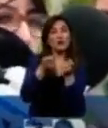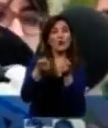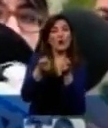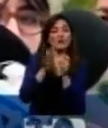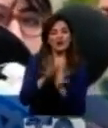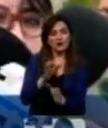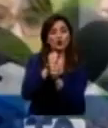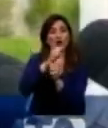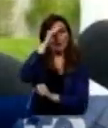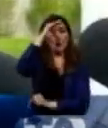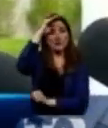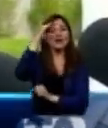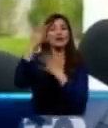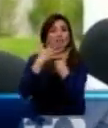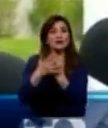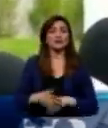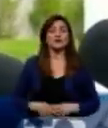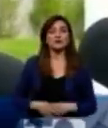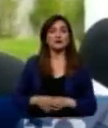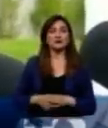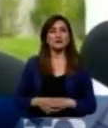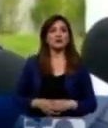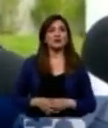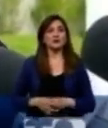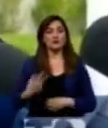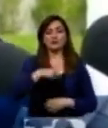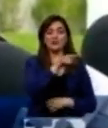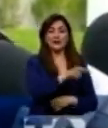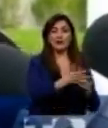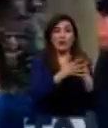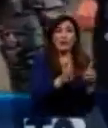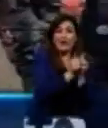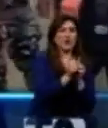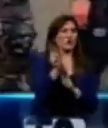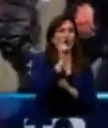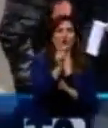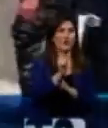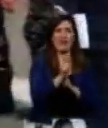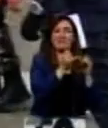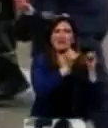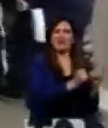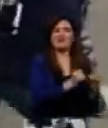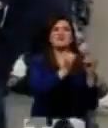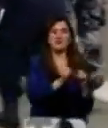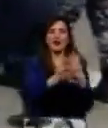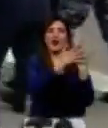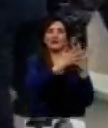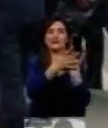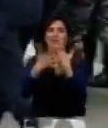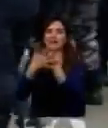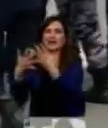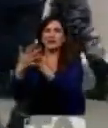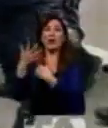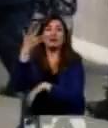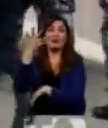de Seguridad Penitenciaria. Cada uno hemos tratado de que estén no juntos, sino aislados, ¿no? Para no tener ningún inconveniente. Y